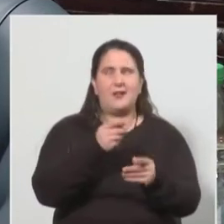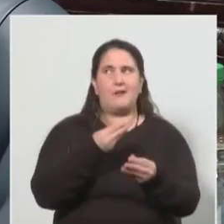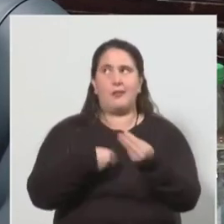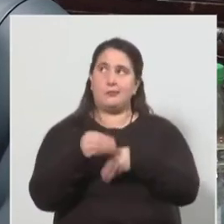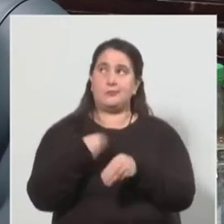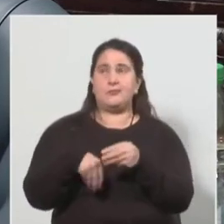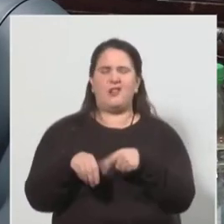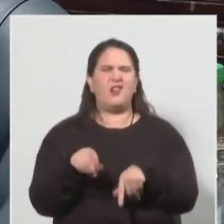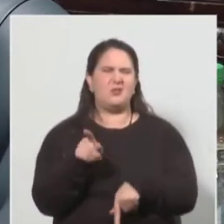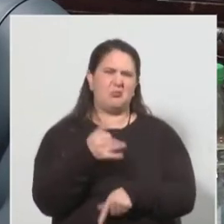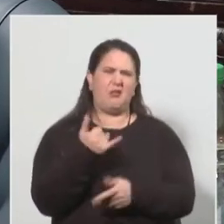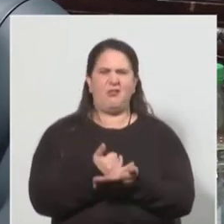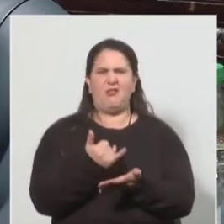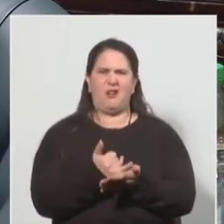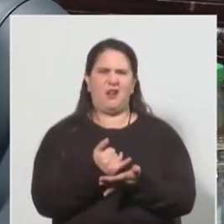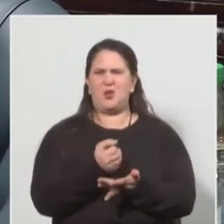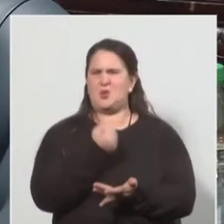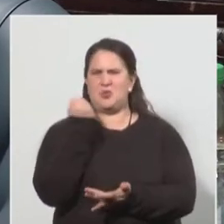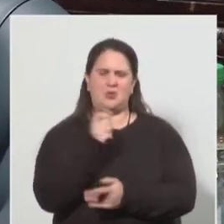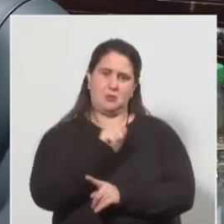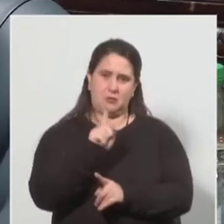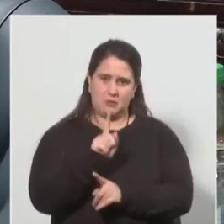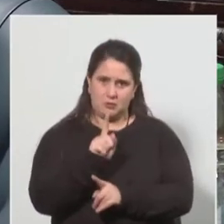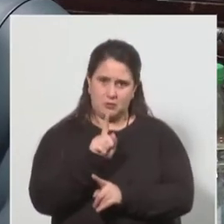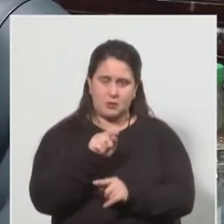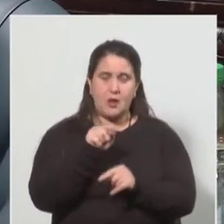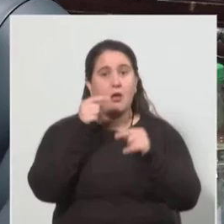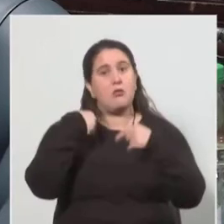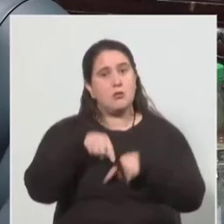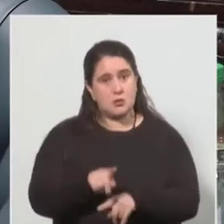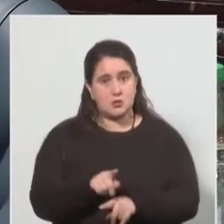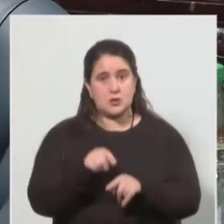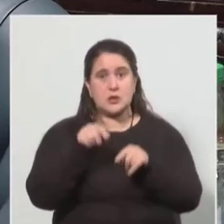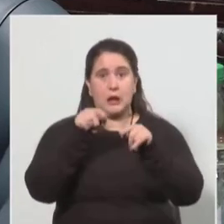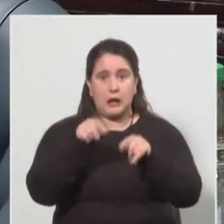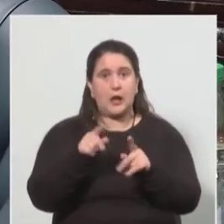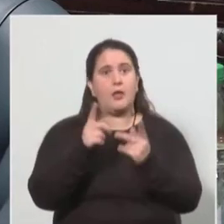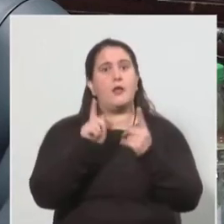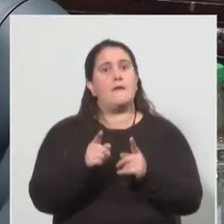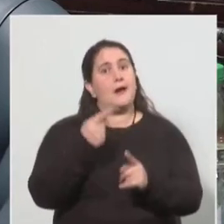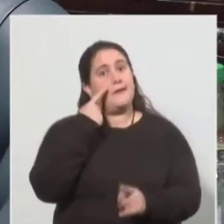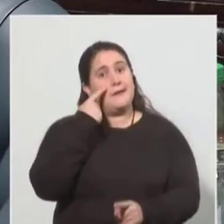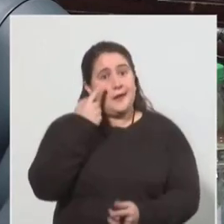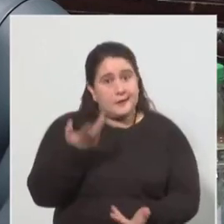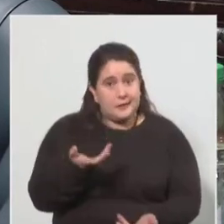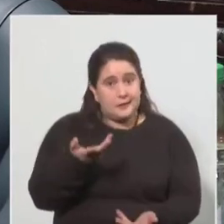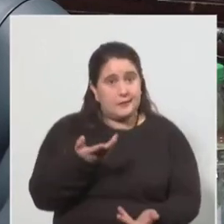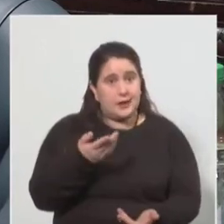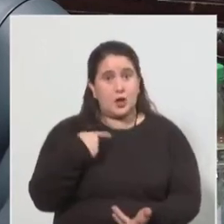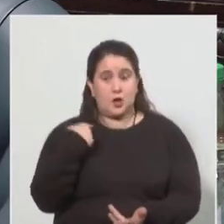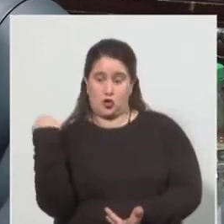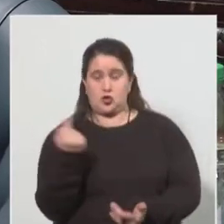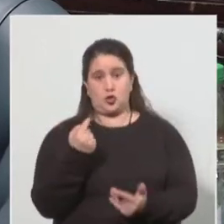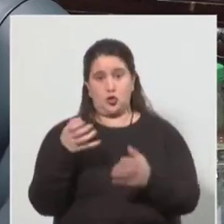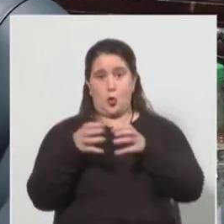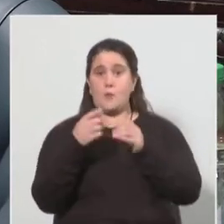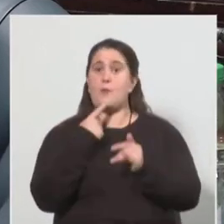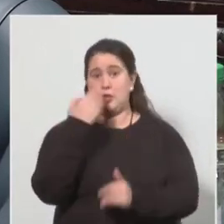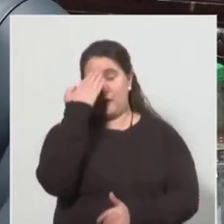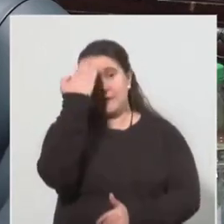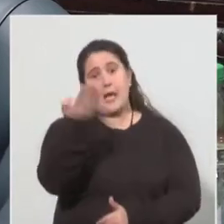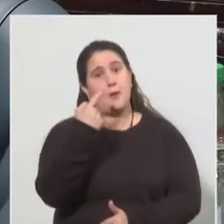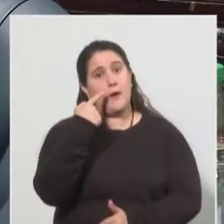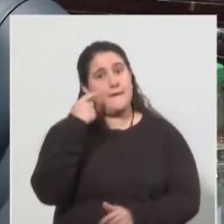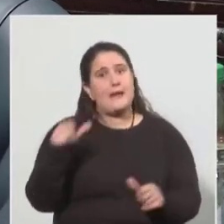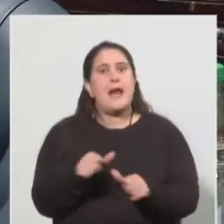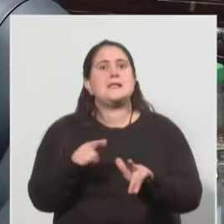y minimizando la relevancia del problema, entonces tendremos que evaluar, sin duda, como Frente Amplio, acciones